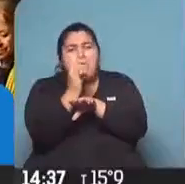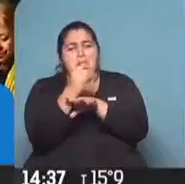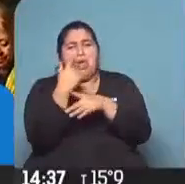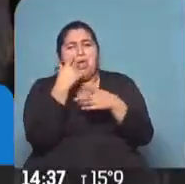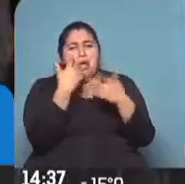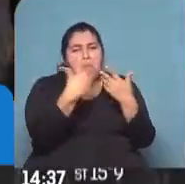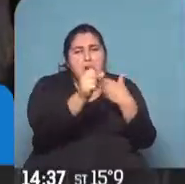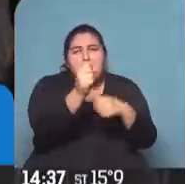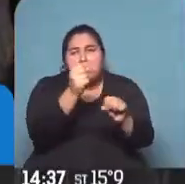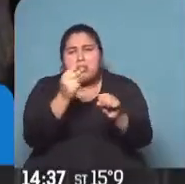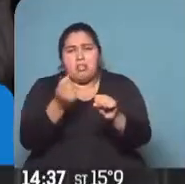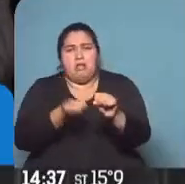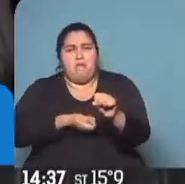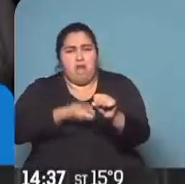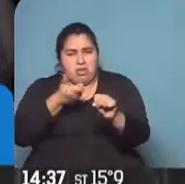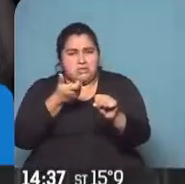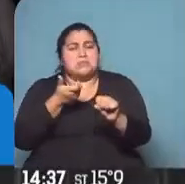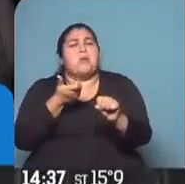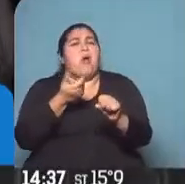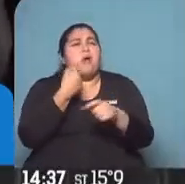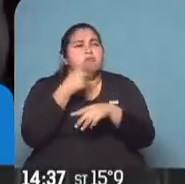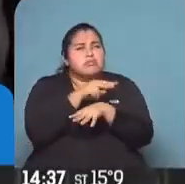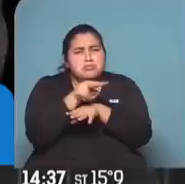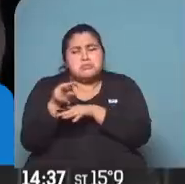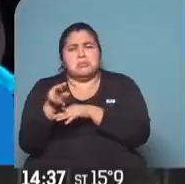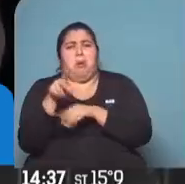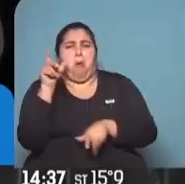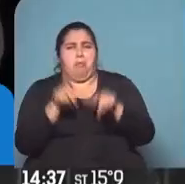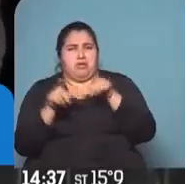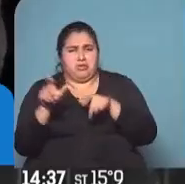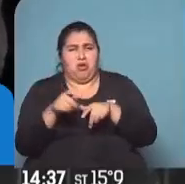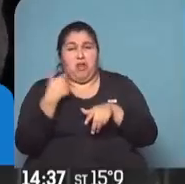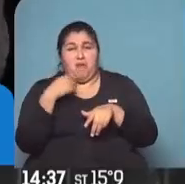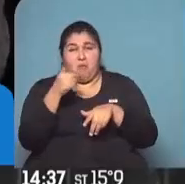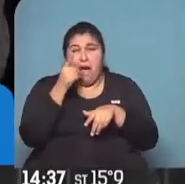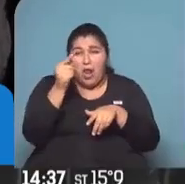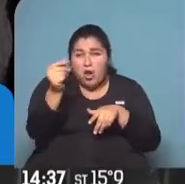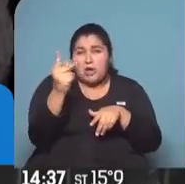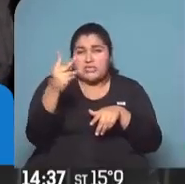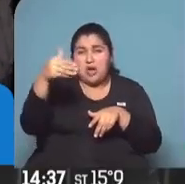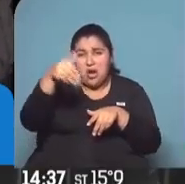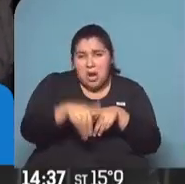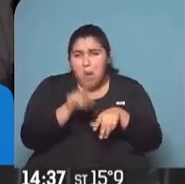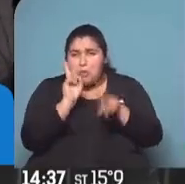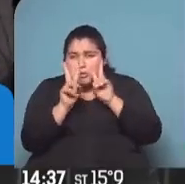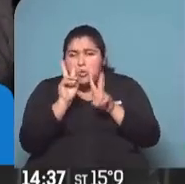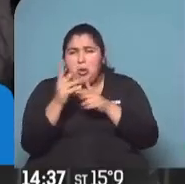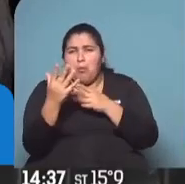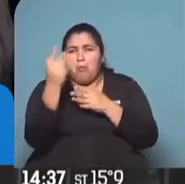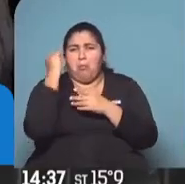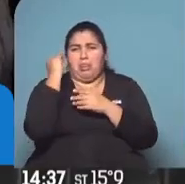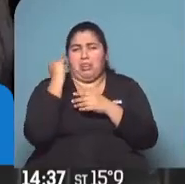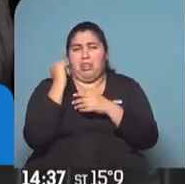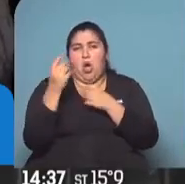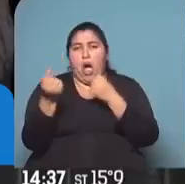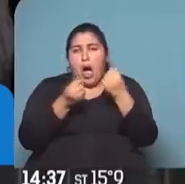identificar y rastreadas de personas hasta 5 kilómetros de distancia y vehículos hasta 13